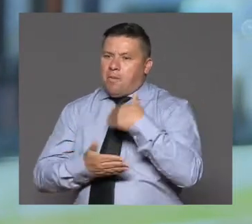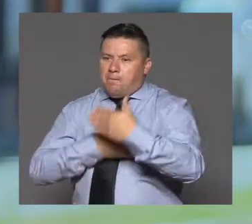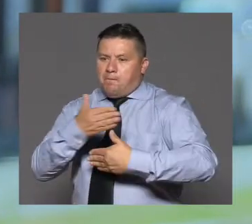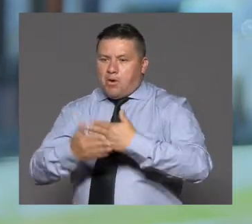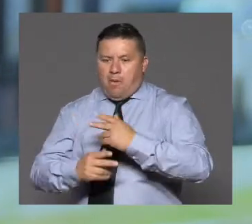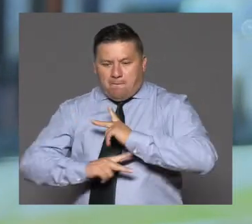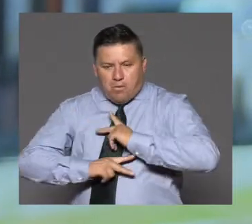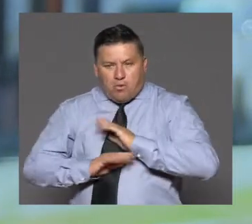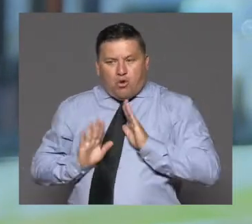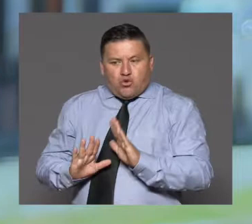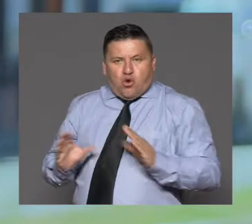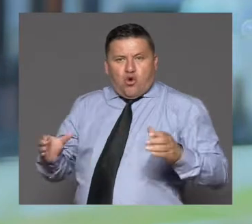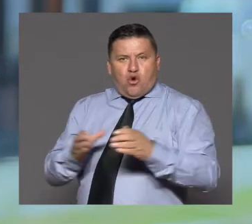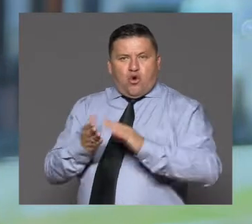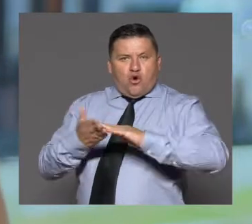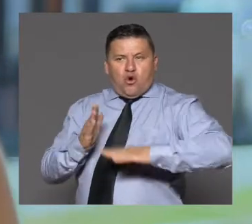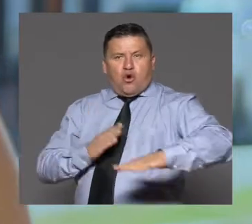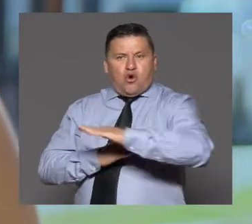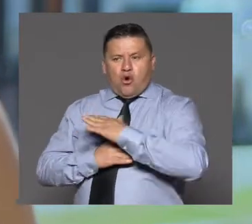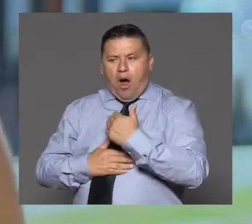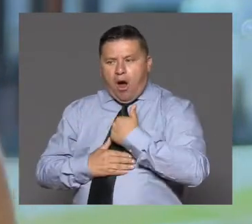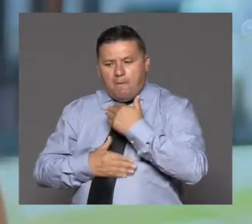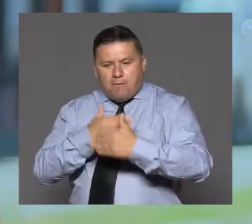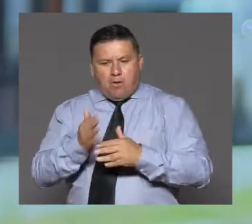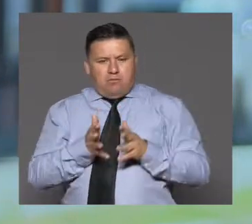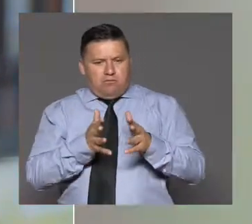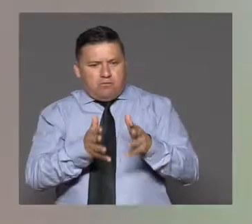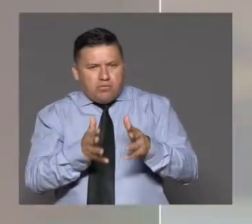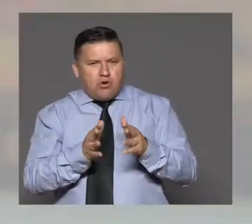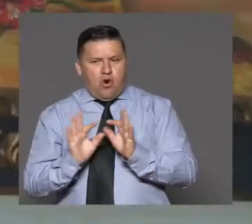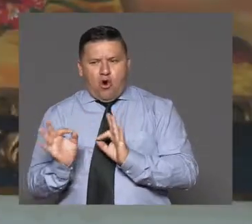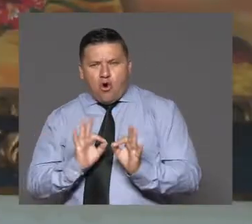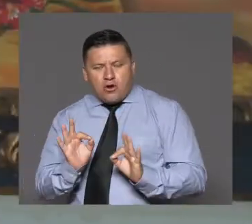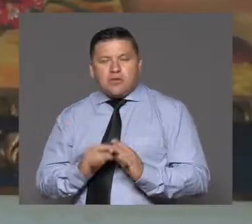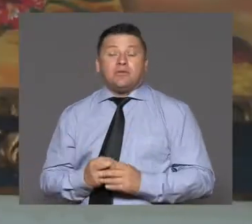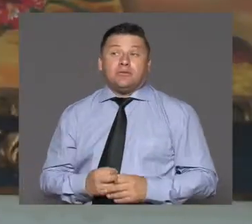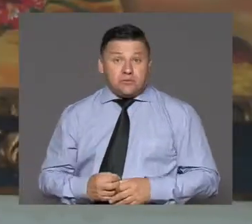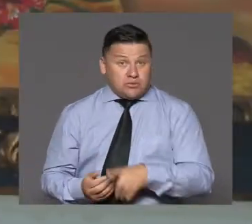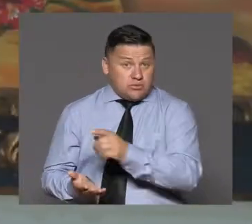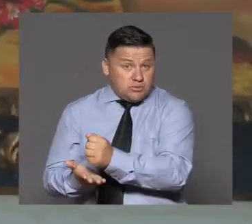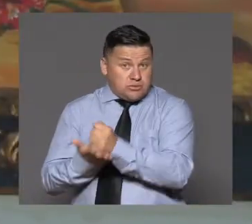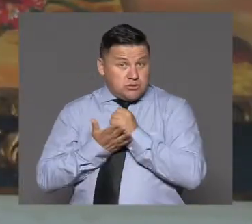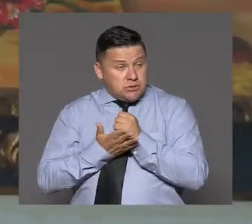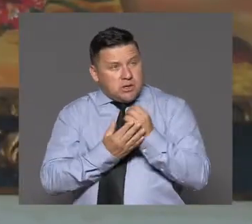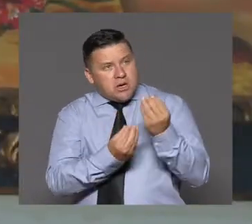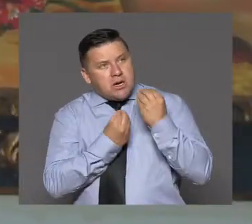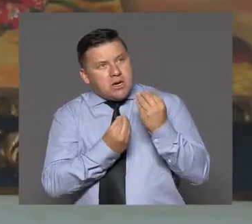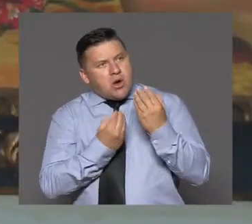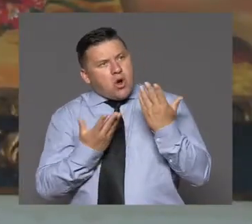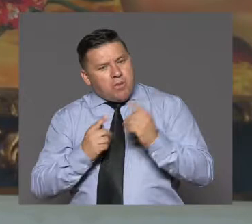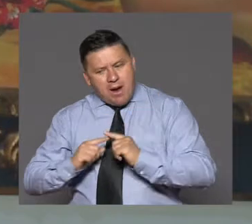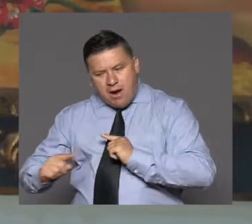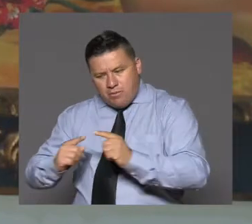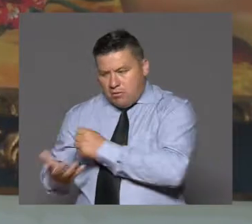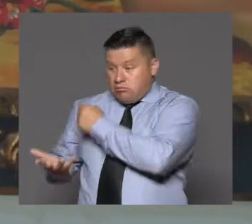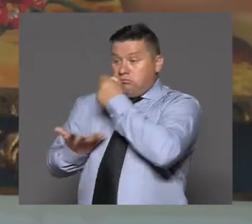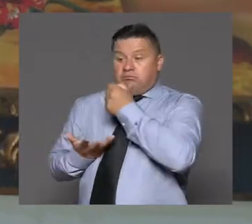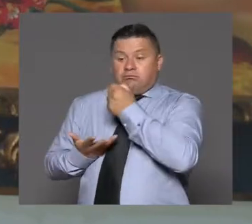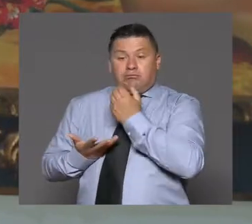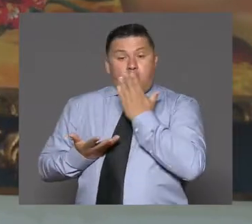procesos propios, nuestros procesos pedagógicos, político-organizativos. Nos ha ayudado también a mejorar cómo administrar nuestros